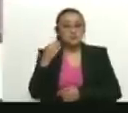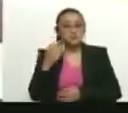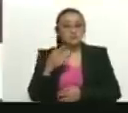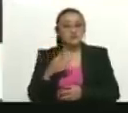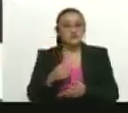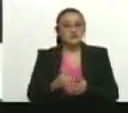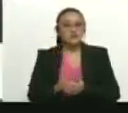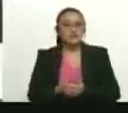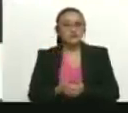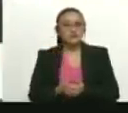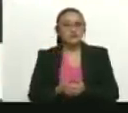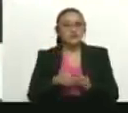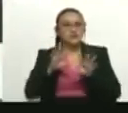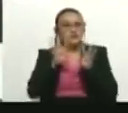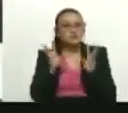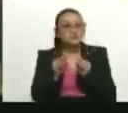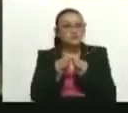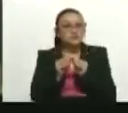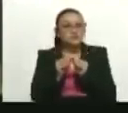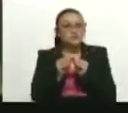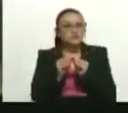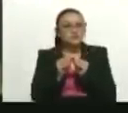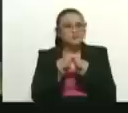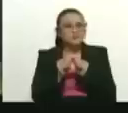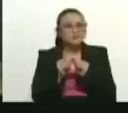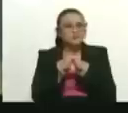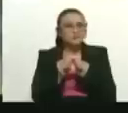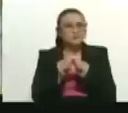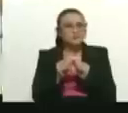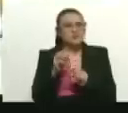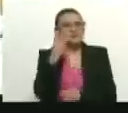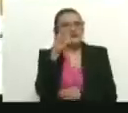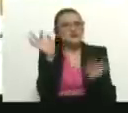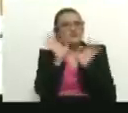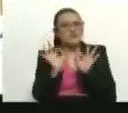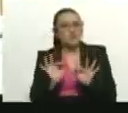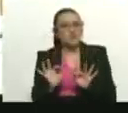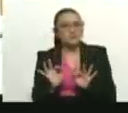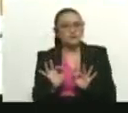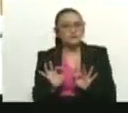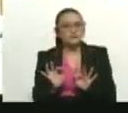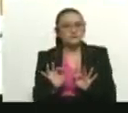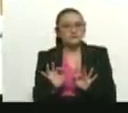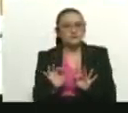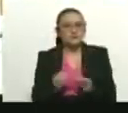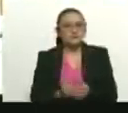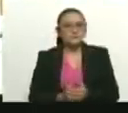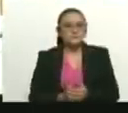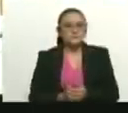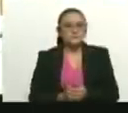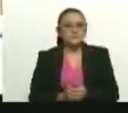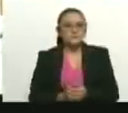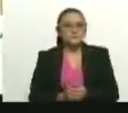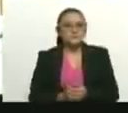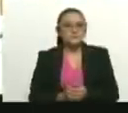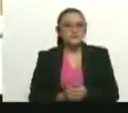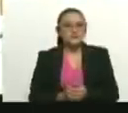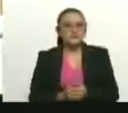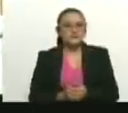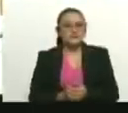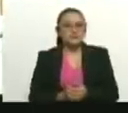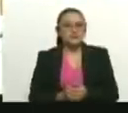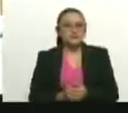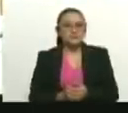resumir una reflexión en tres niveles, ¿sí?, que ya están avanzando.